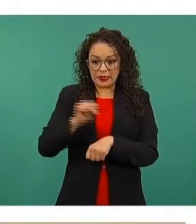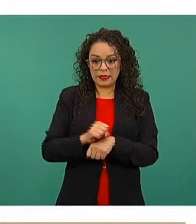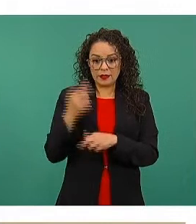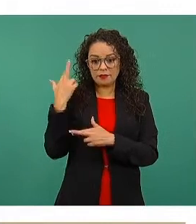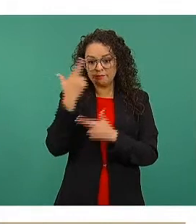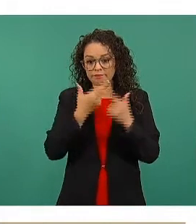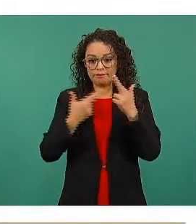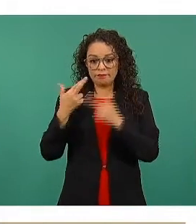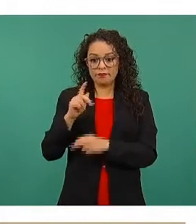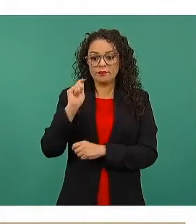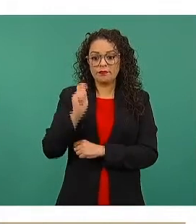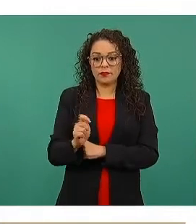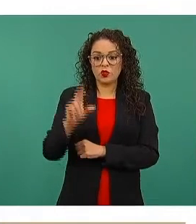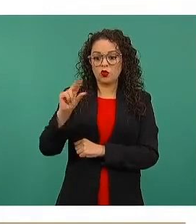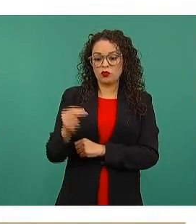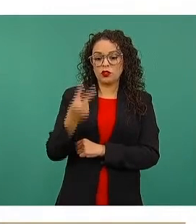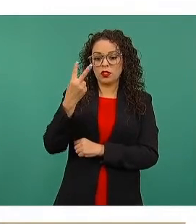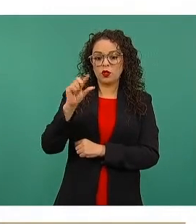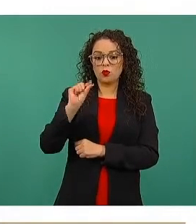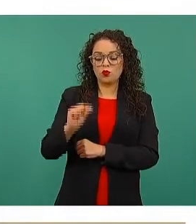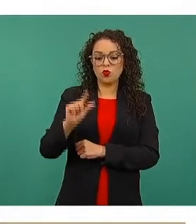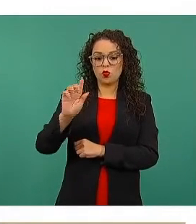de